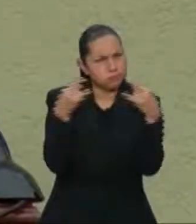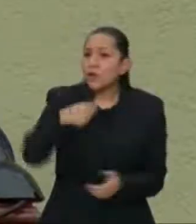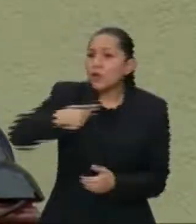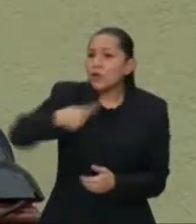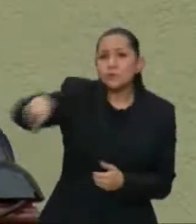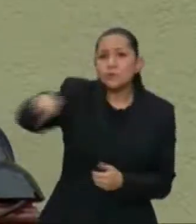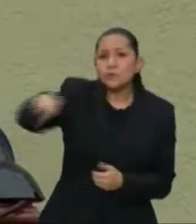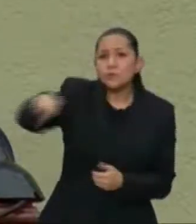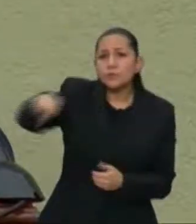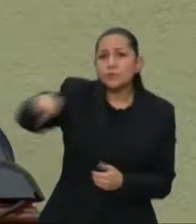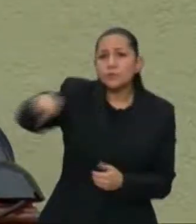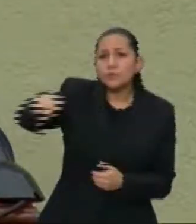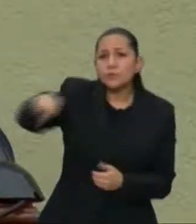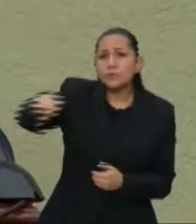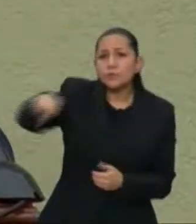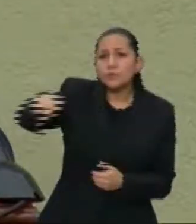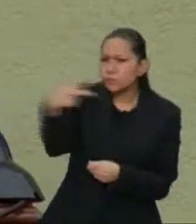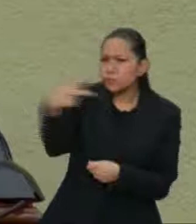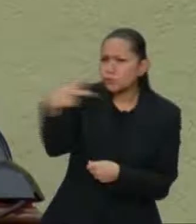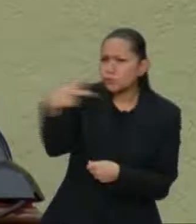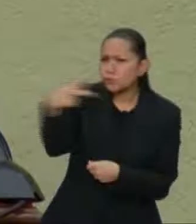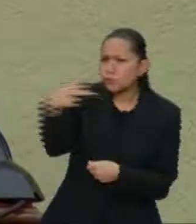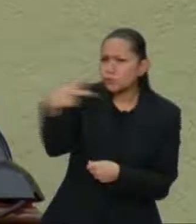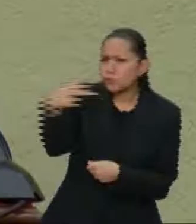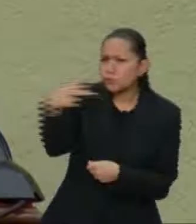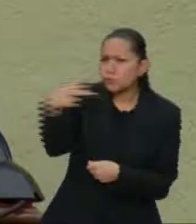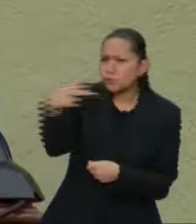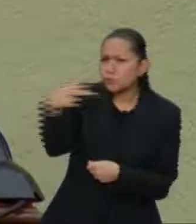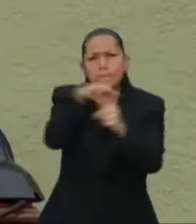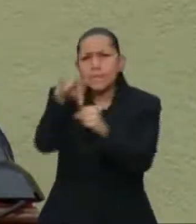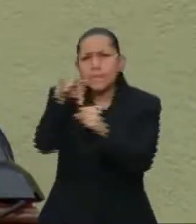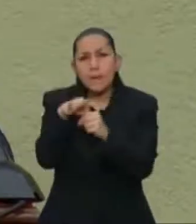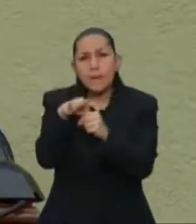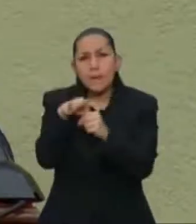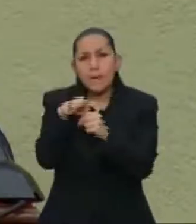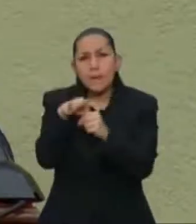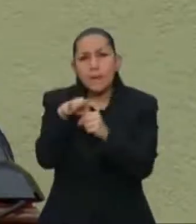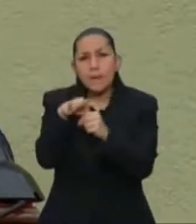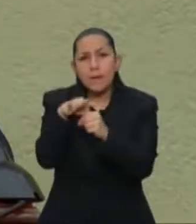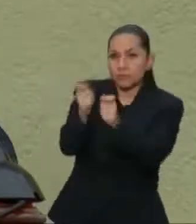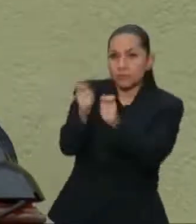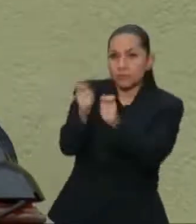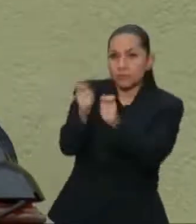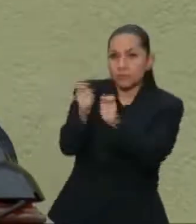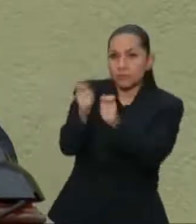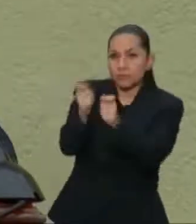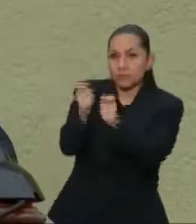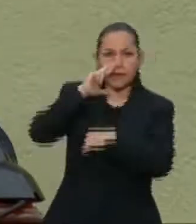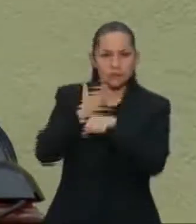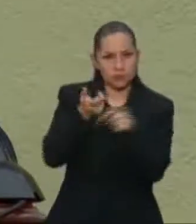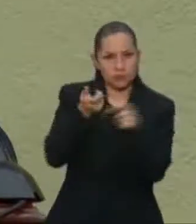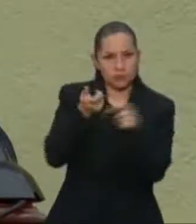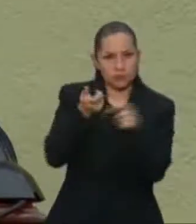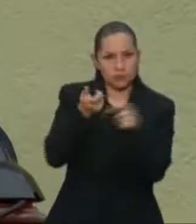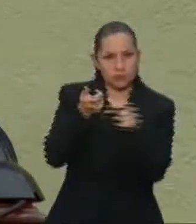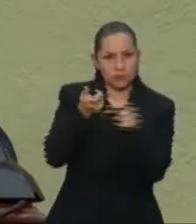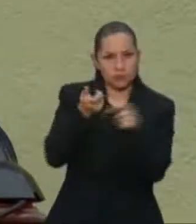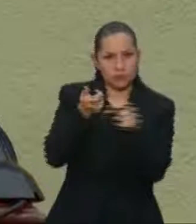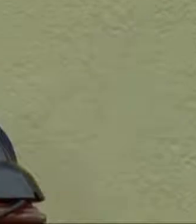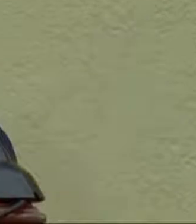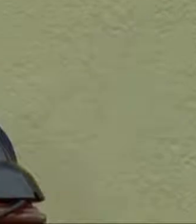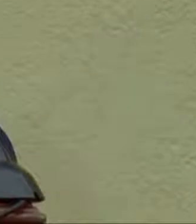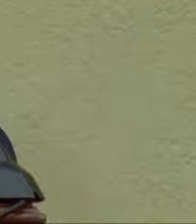igualdad elige a quienes van a representarla y gobernar la ejerce el poder del sufragio para evaluar el desempeño de sus